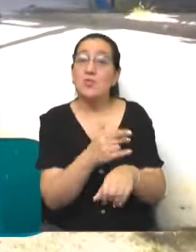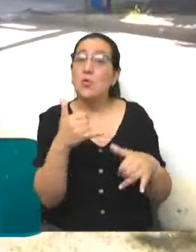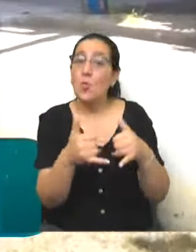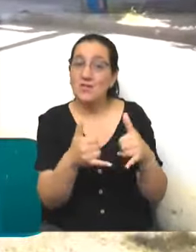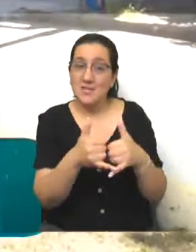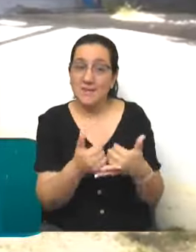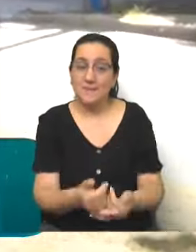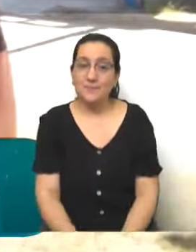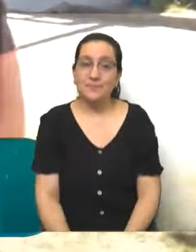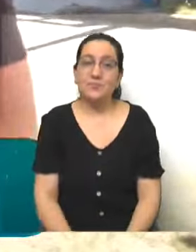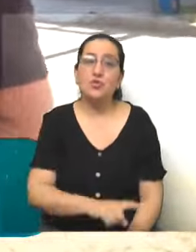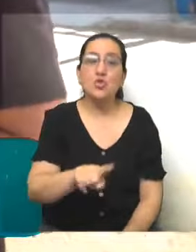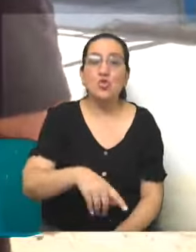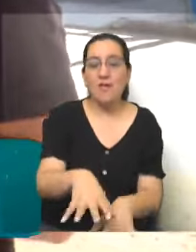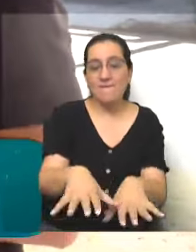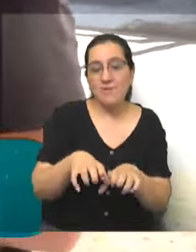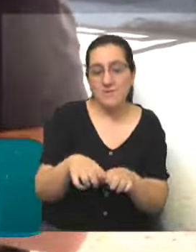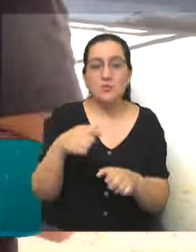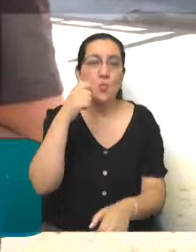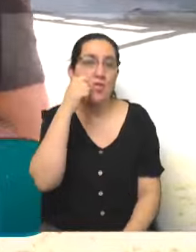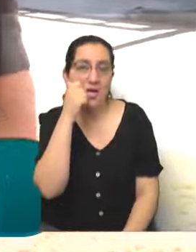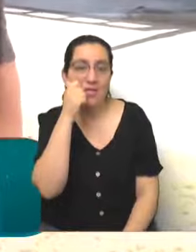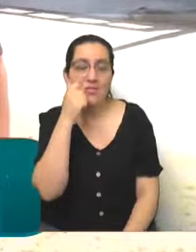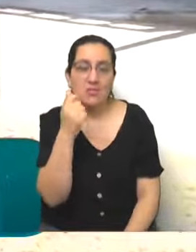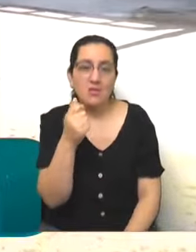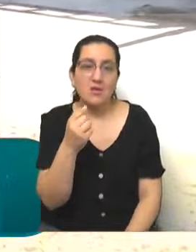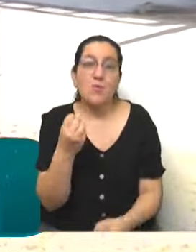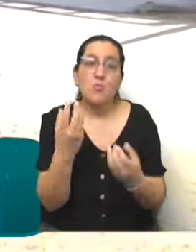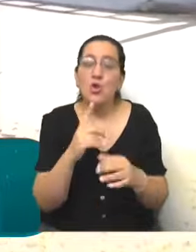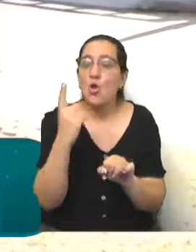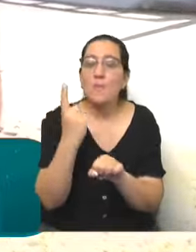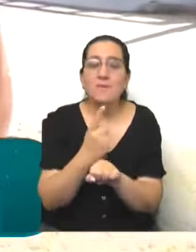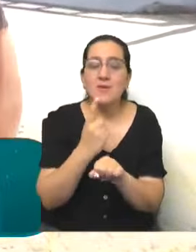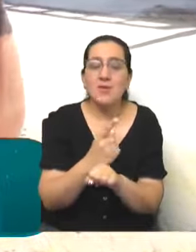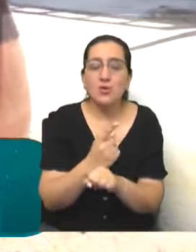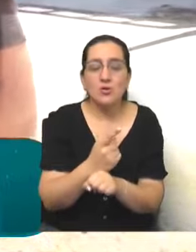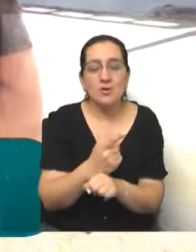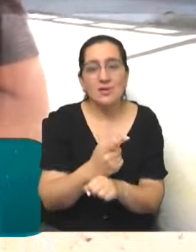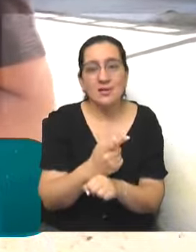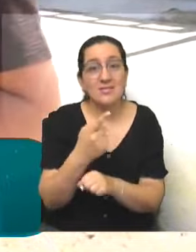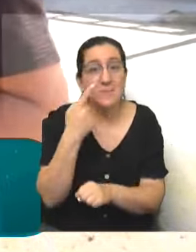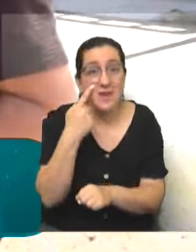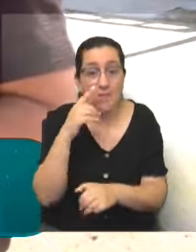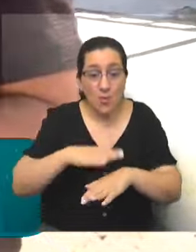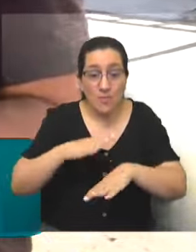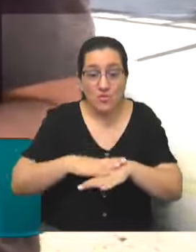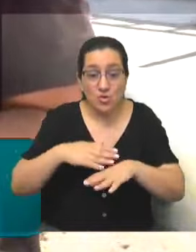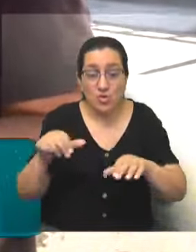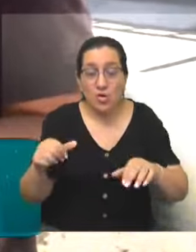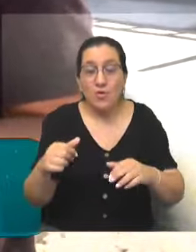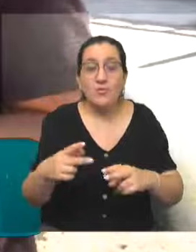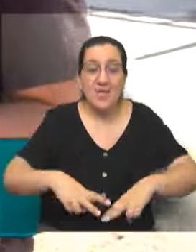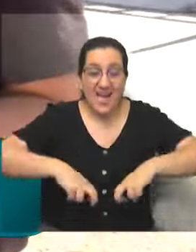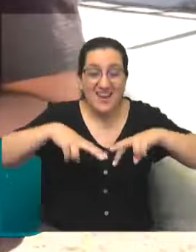bueno, el lugar de residencia, su edad. Bueno, ¿qué es lo primero que se toma en cuenta a la hora de realizar